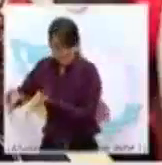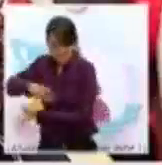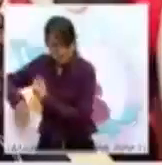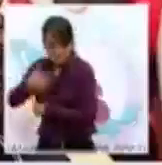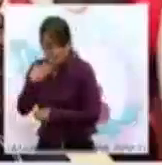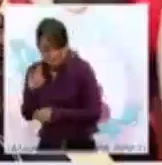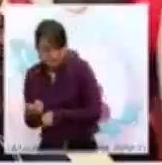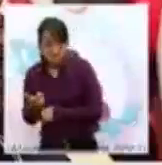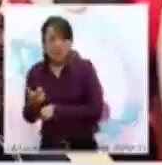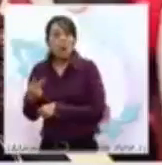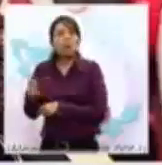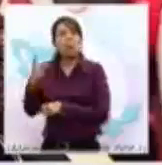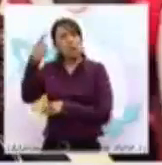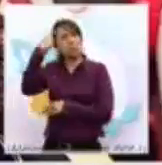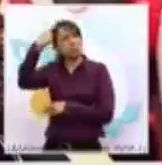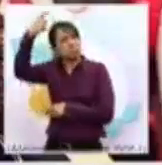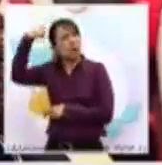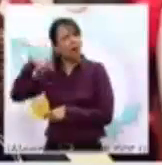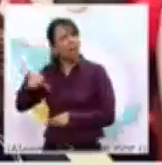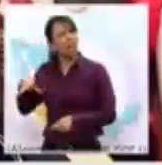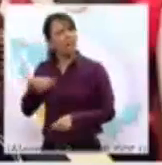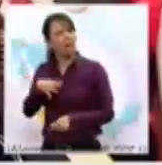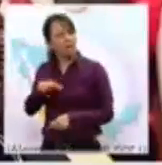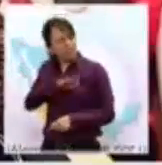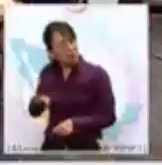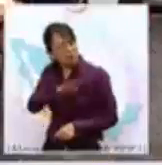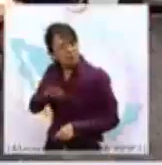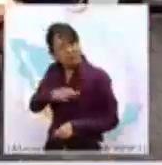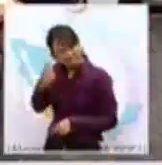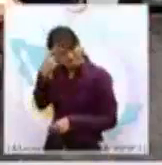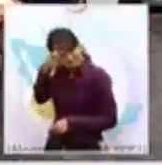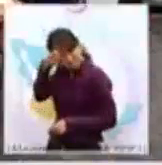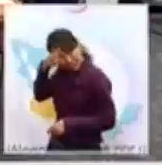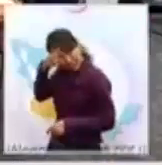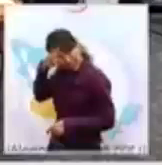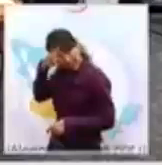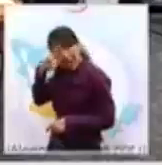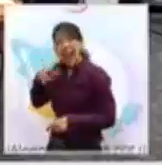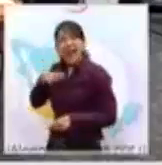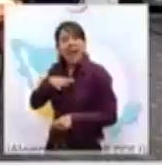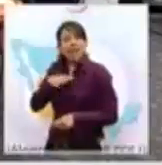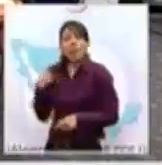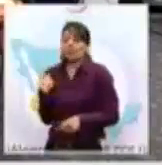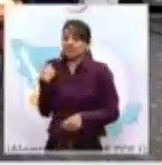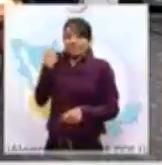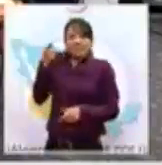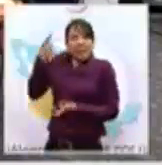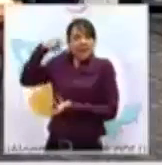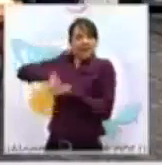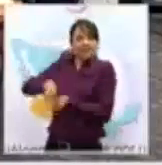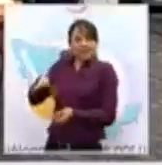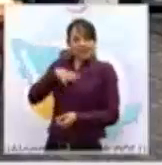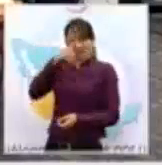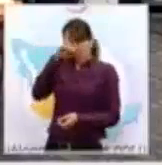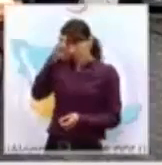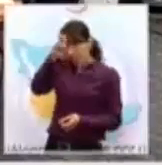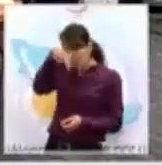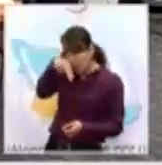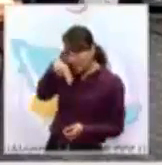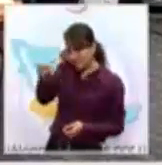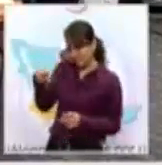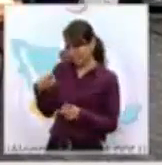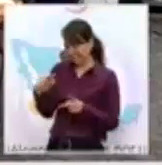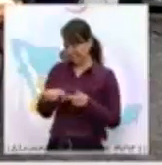don, ¿sí?, que en parte es un don y en parte es algo que se desarrolla, esa capacidad que tienes para las matemáticas o las letras o lo que